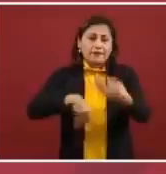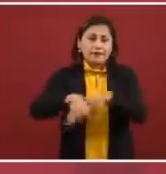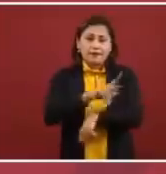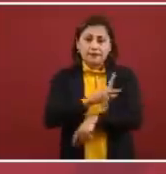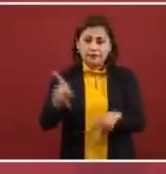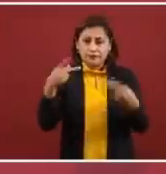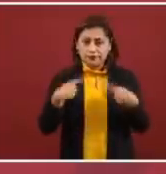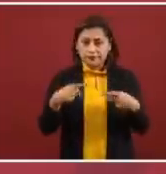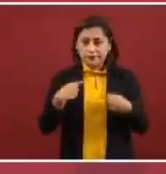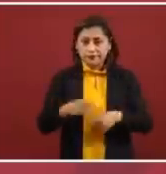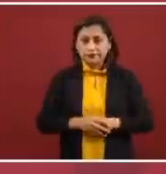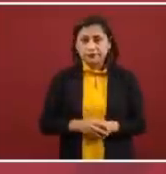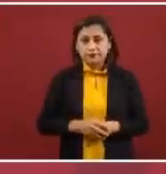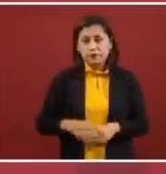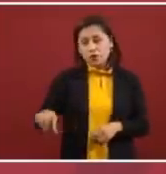adversarios